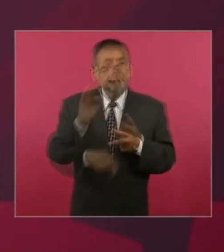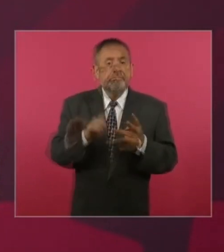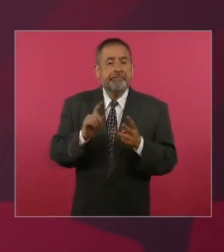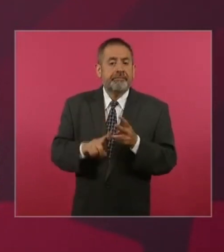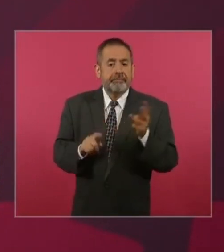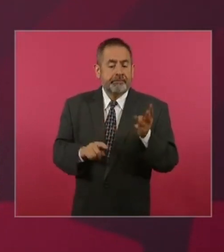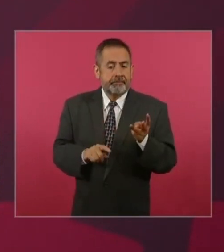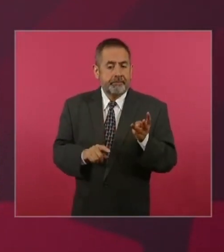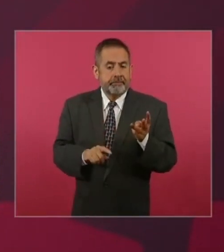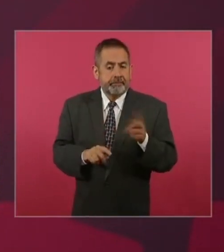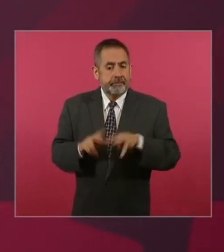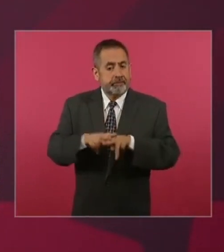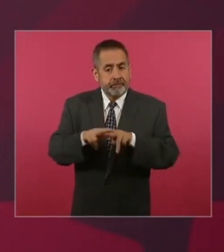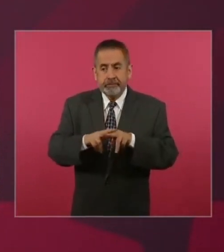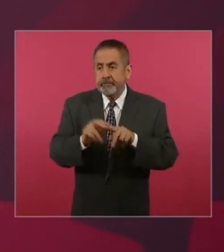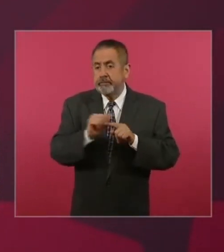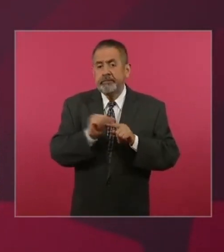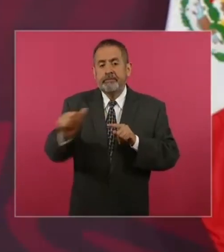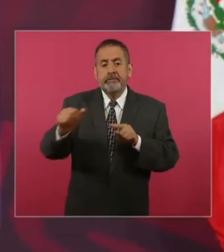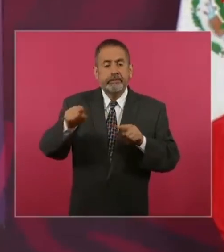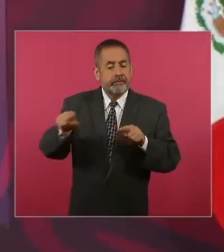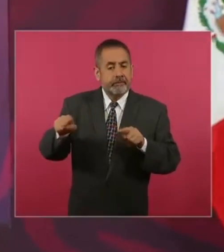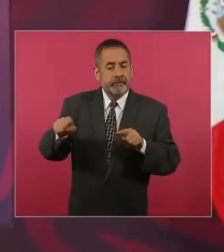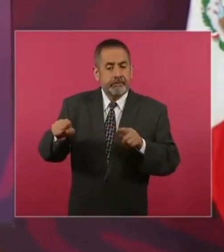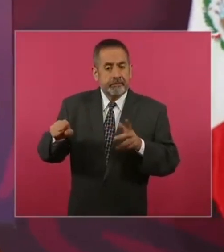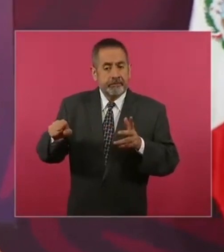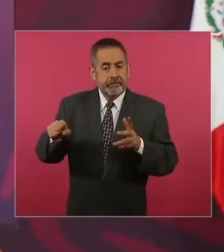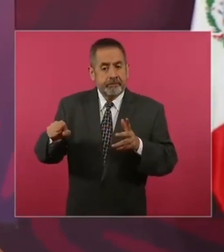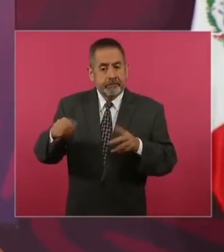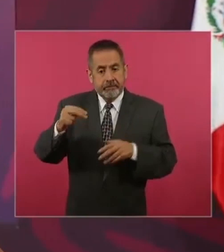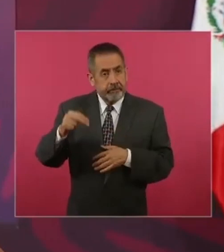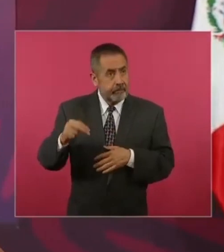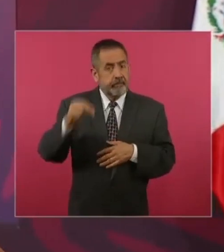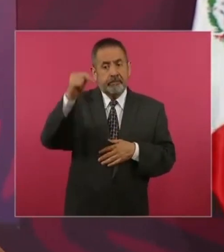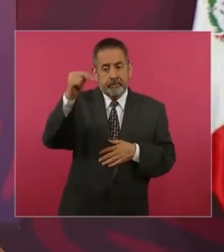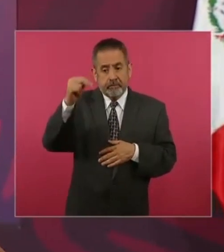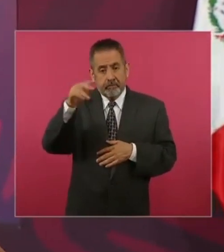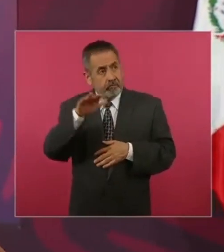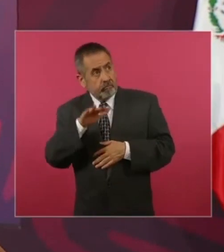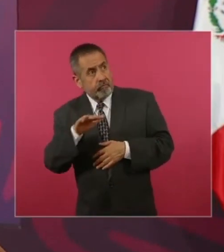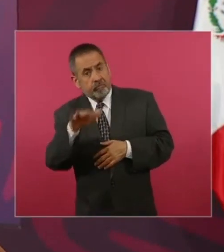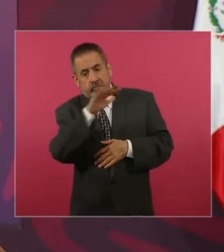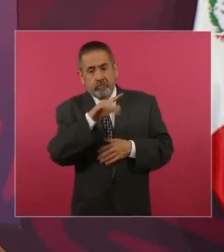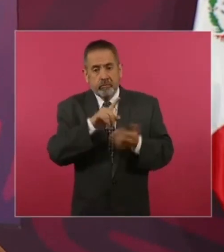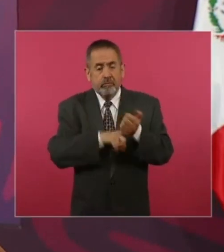el tren del Norte tanto